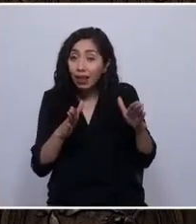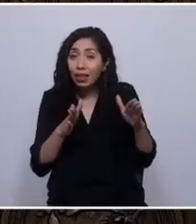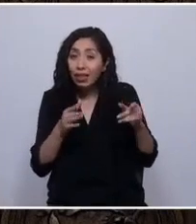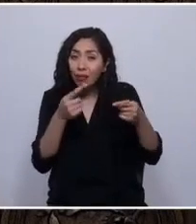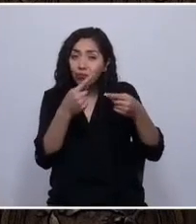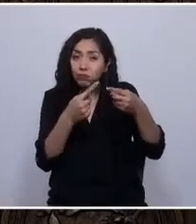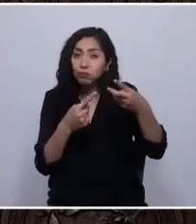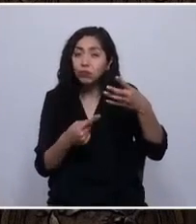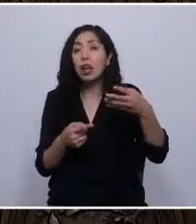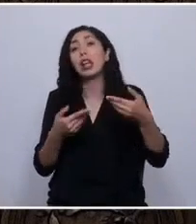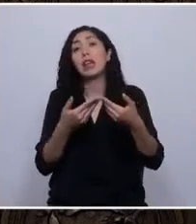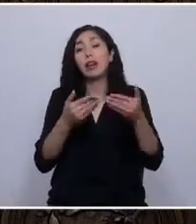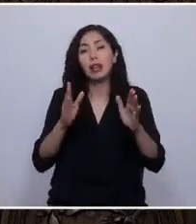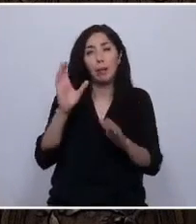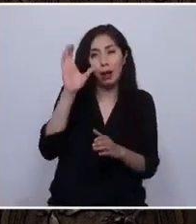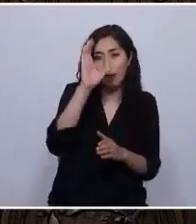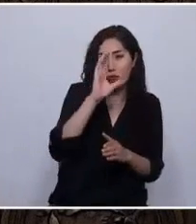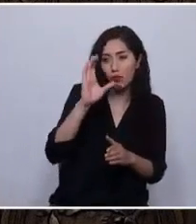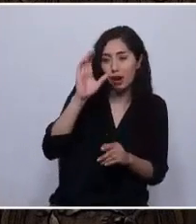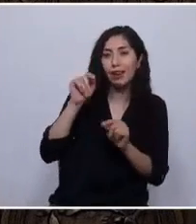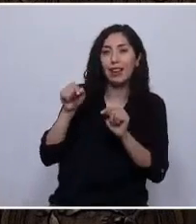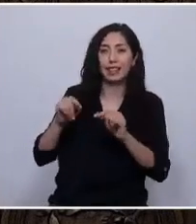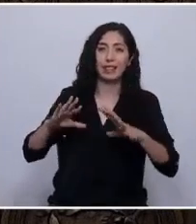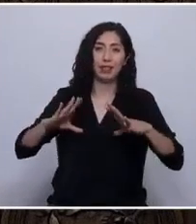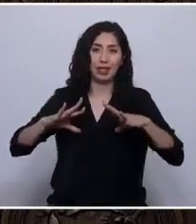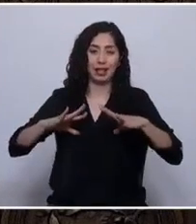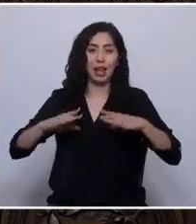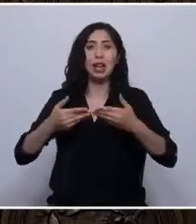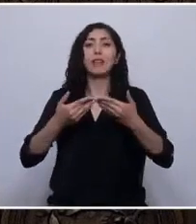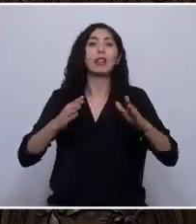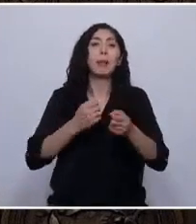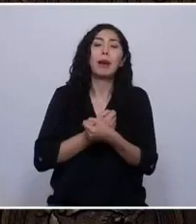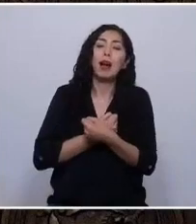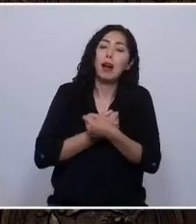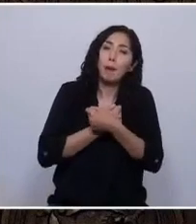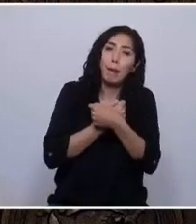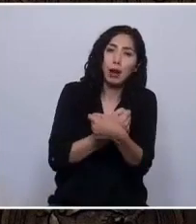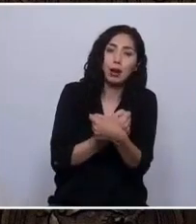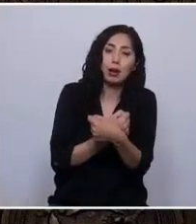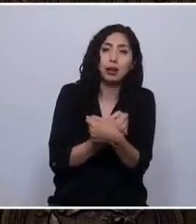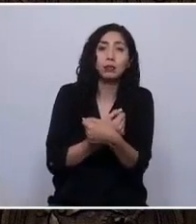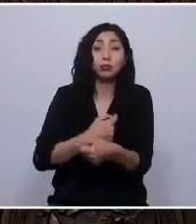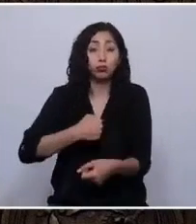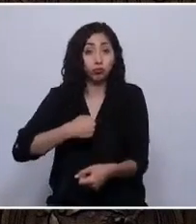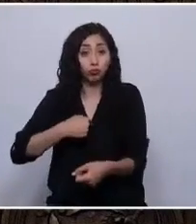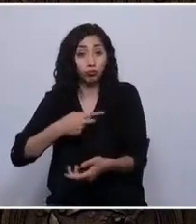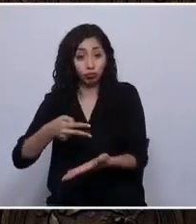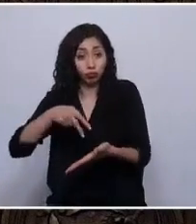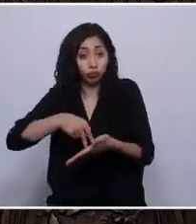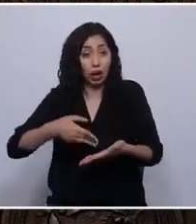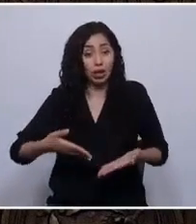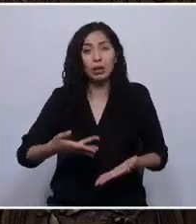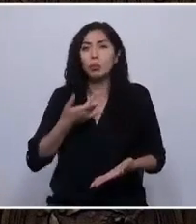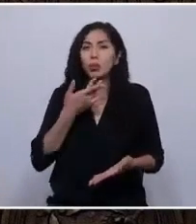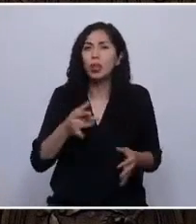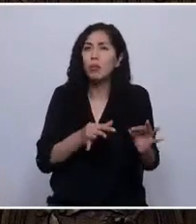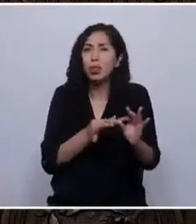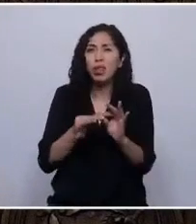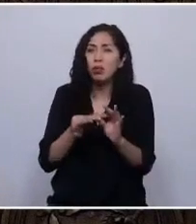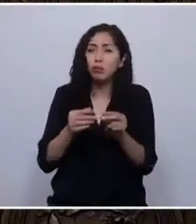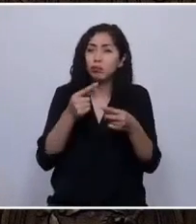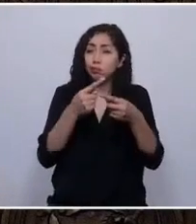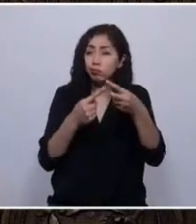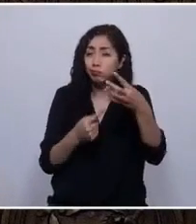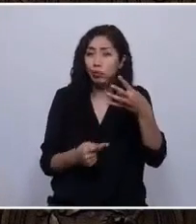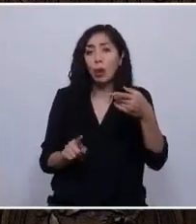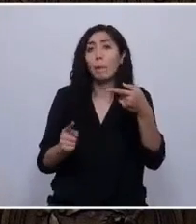para buscar esa felicidad, libertad para amar. Yo quise estar aquí por muchas razones. Primero,